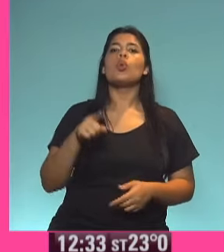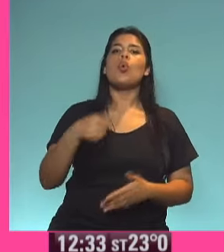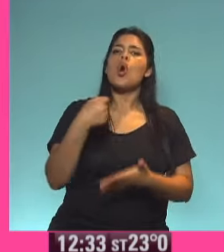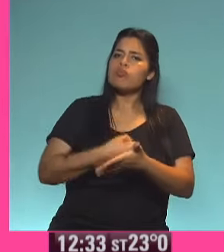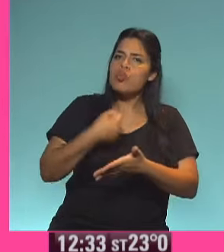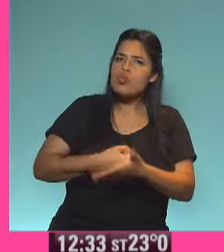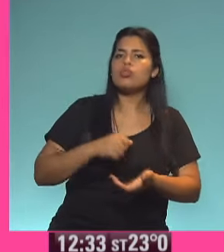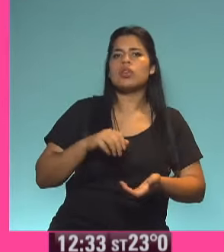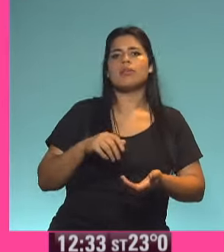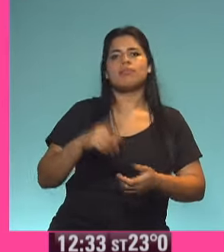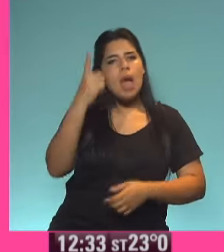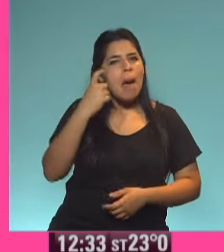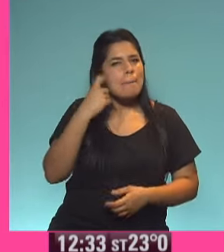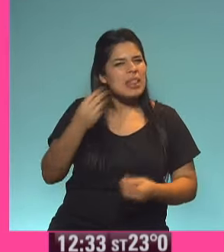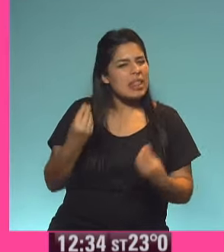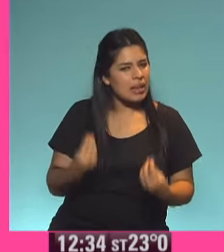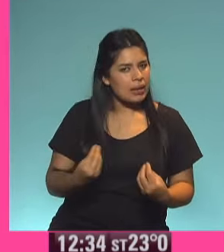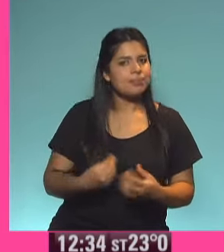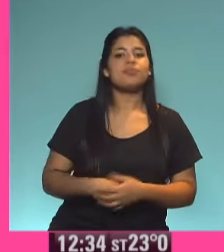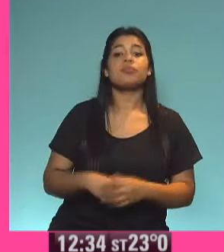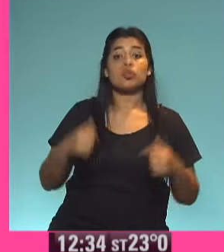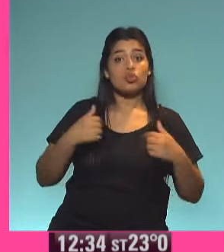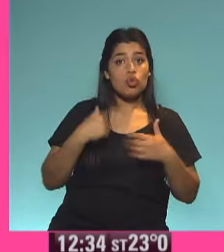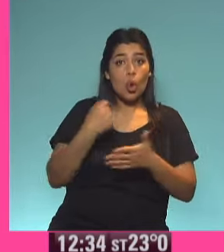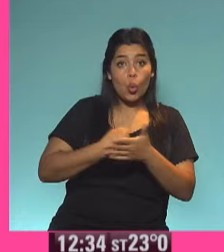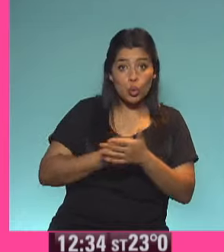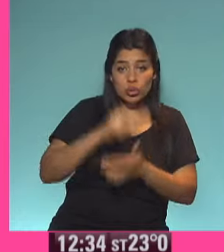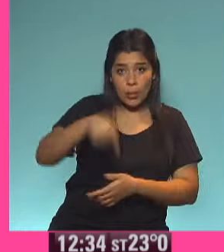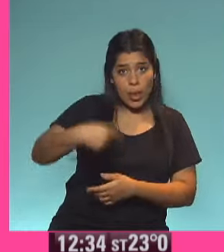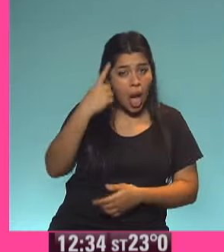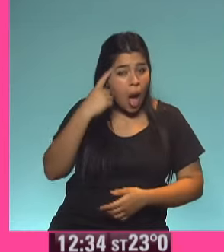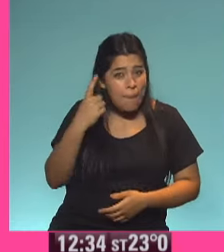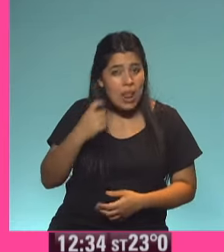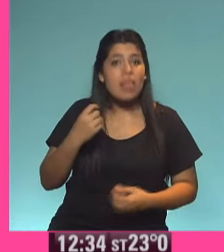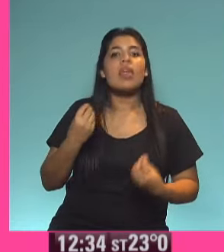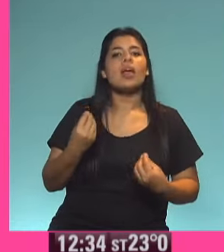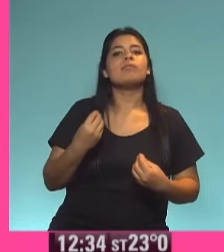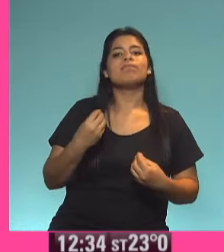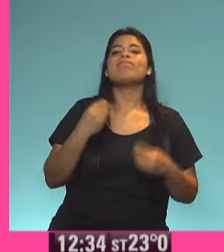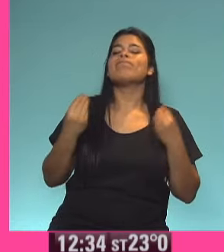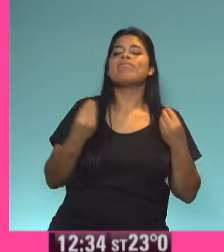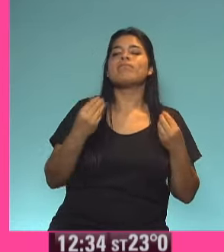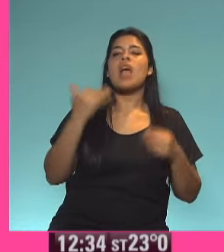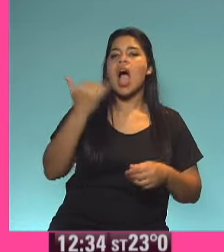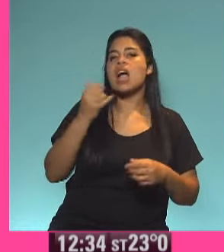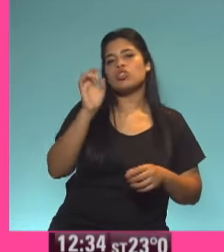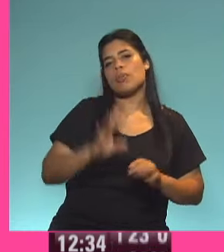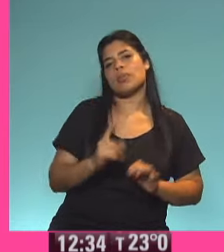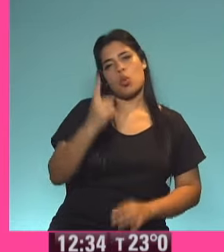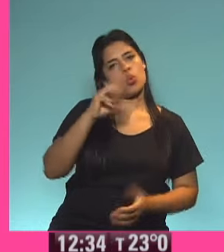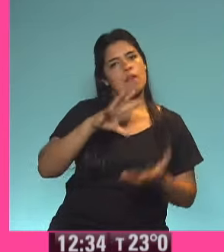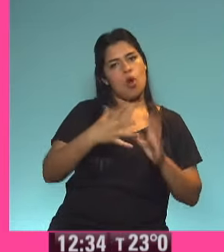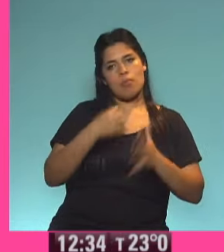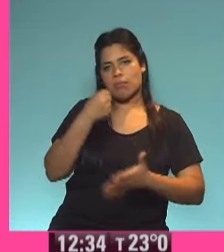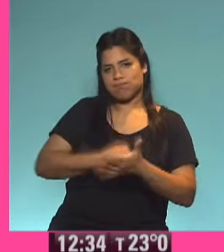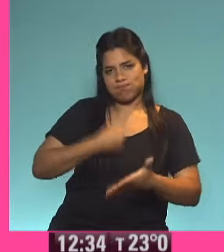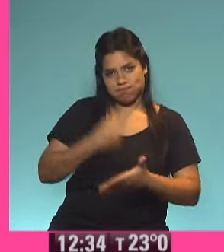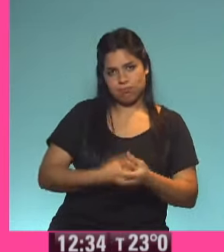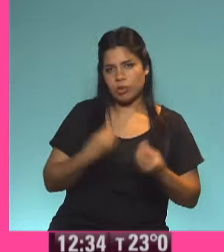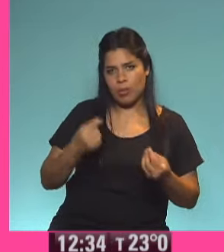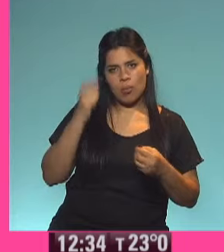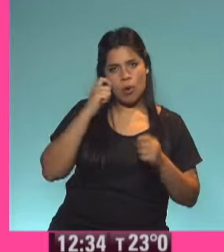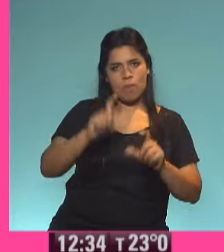vos? Como activista aprendí que hay solo un tipo de activismo en el que se